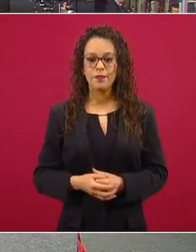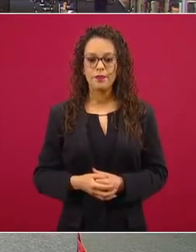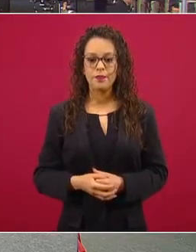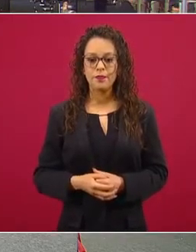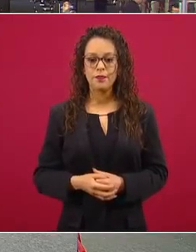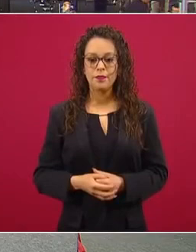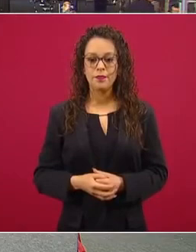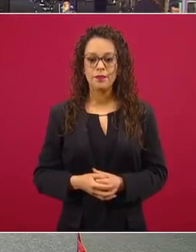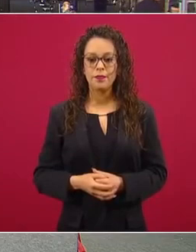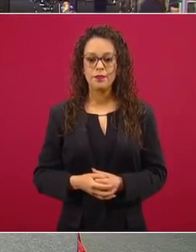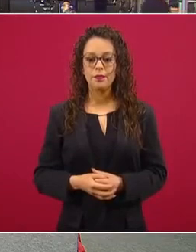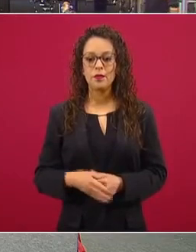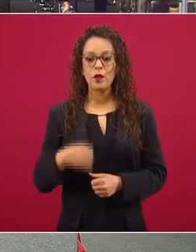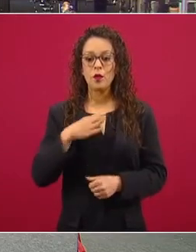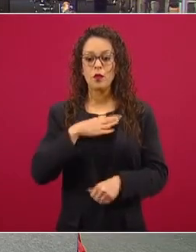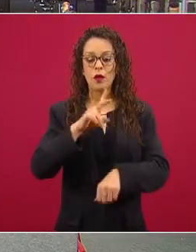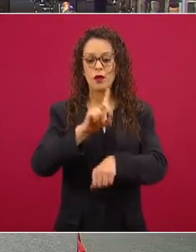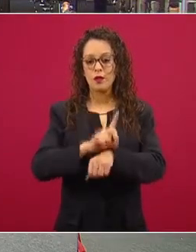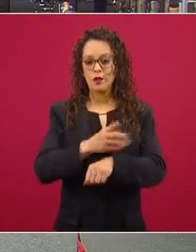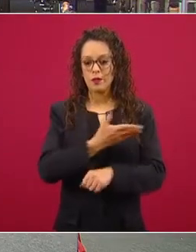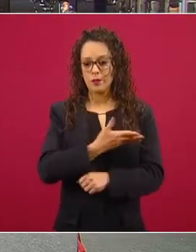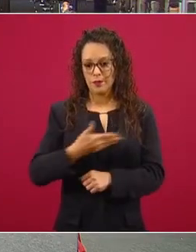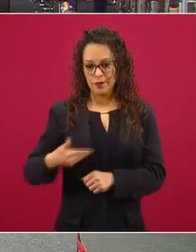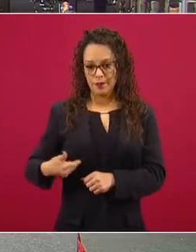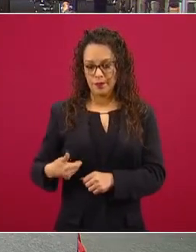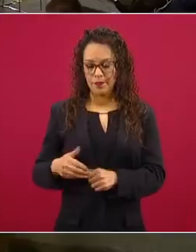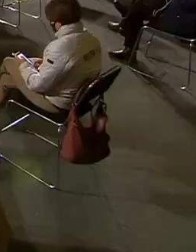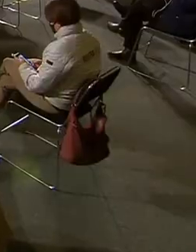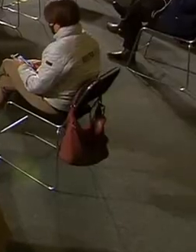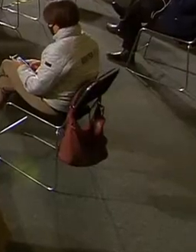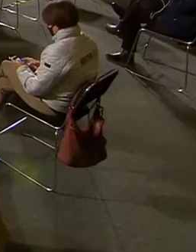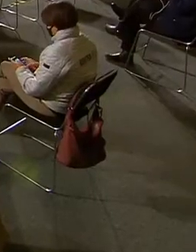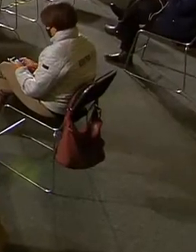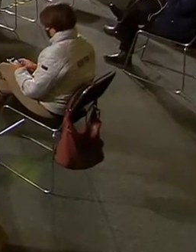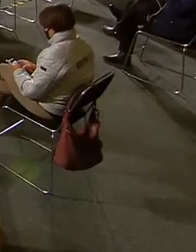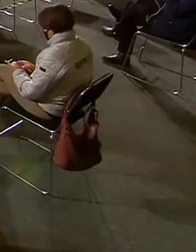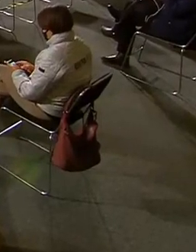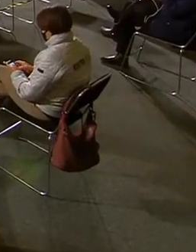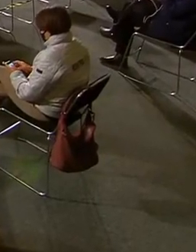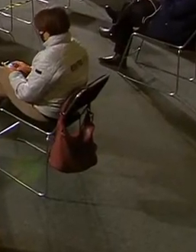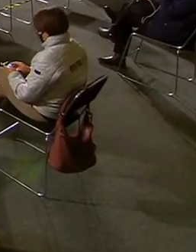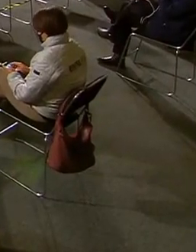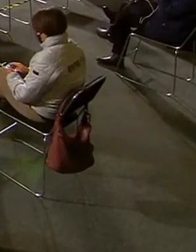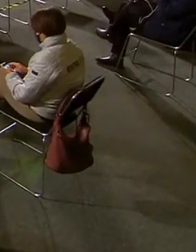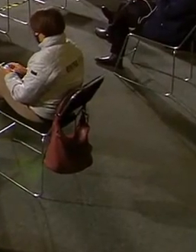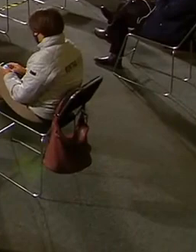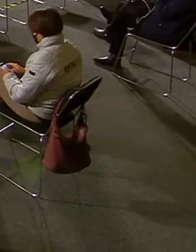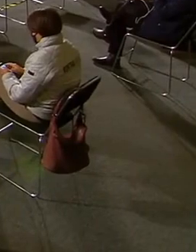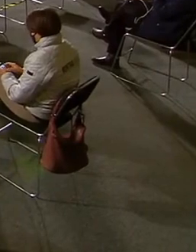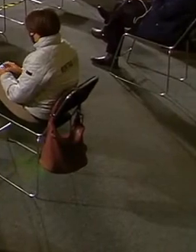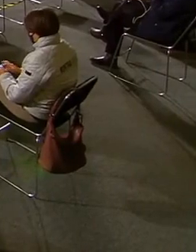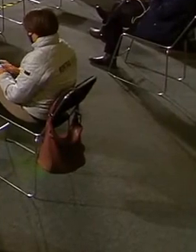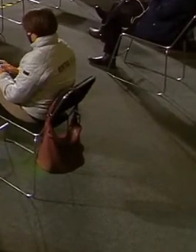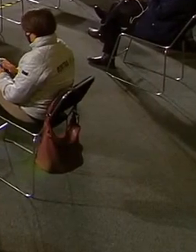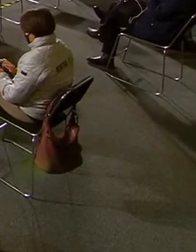Buenos días, señor presidente. Felipe Fierro, de Tiempo.com y PuenteLibre.mx. Hace tiempo que usted, bueno, recientemente, dos, tres meses, no